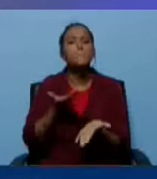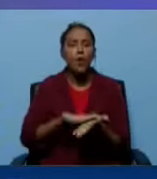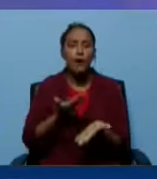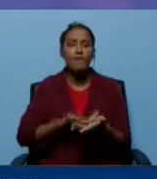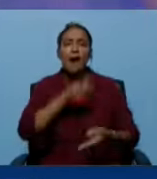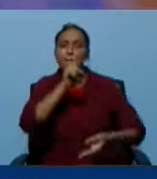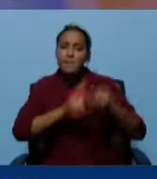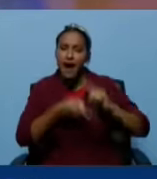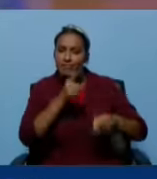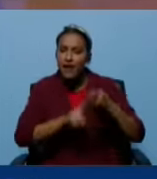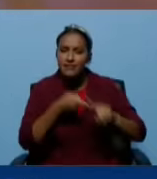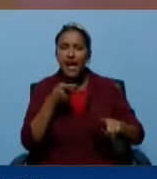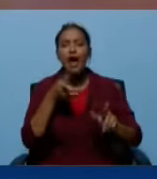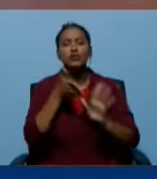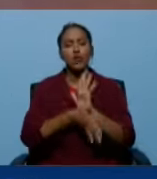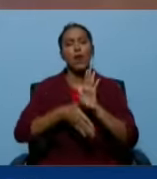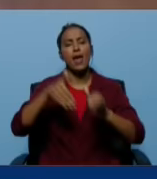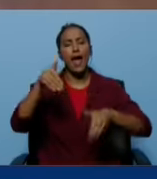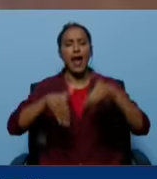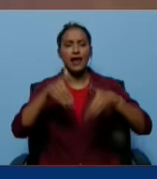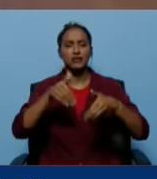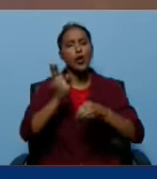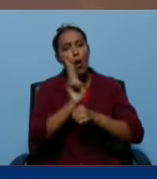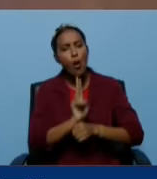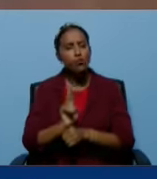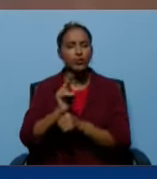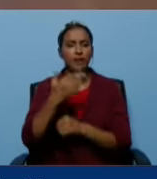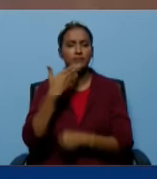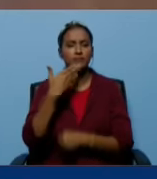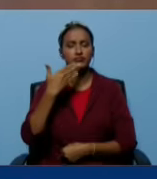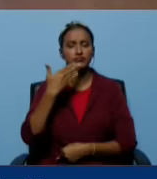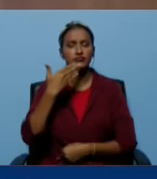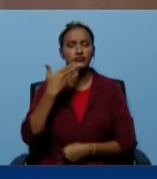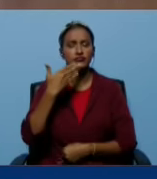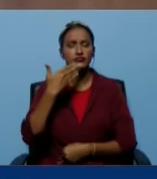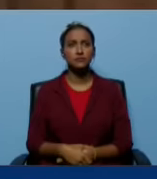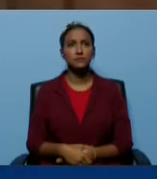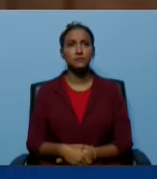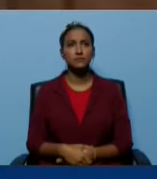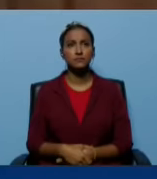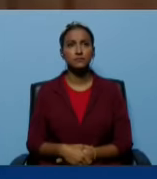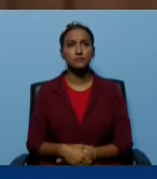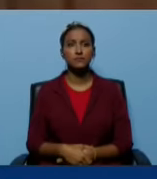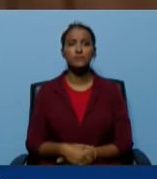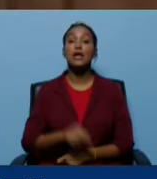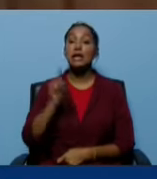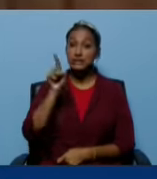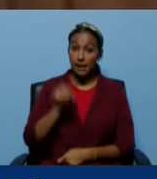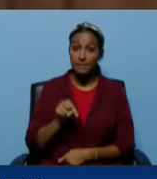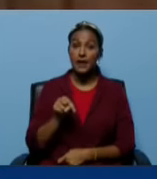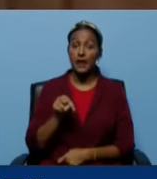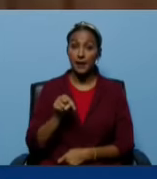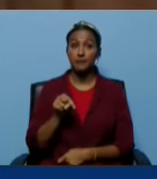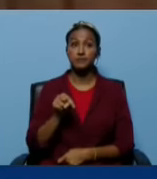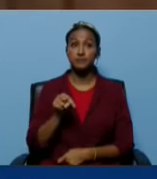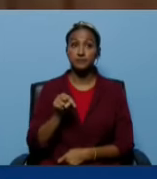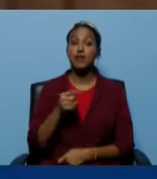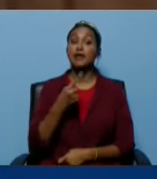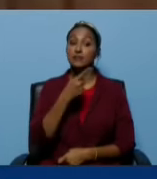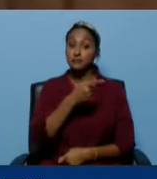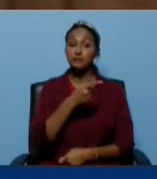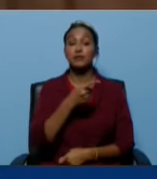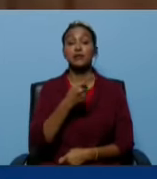material probatorio electoral que fuese utilizado en esta investigación. Y entre otras cosas también expresa clara